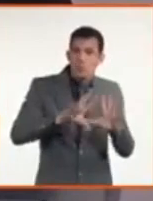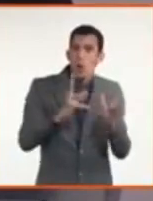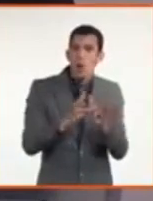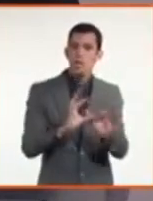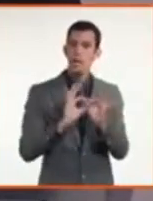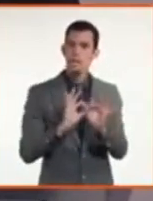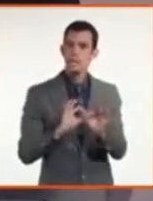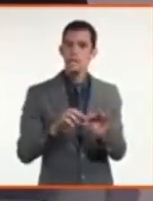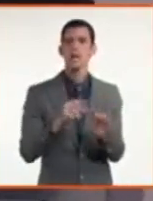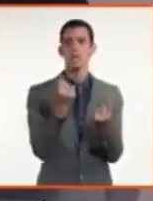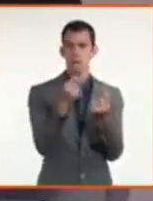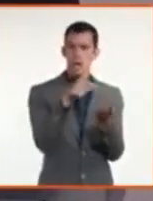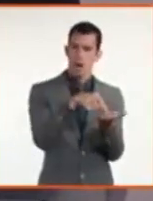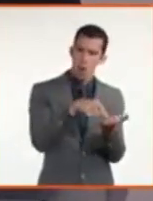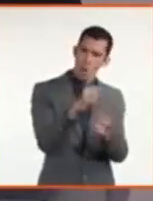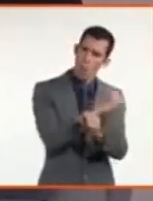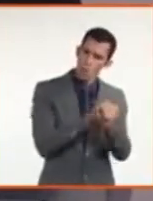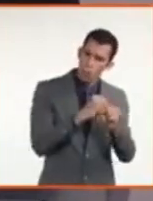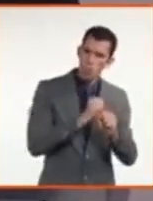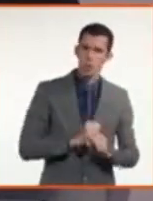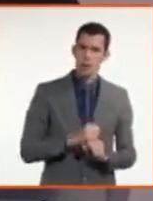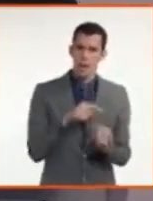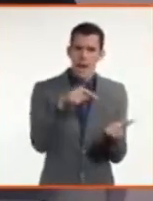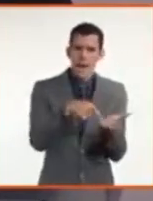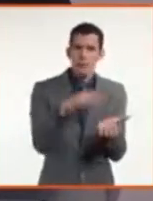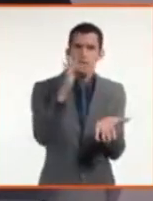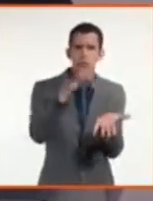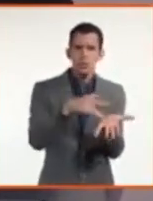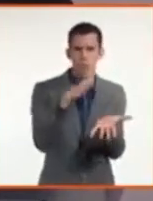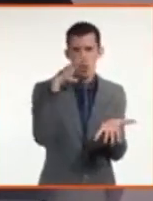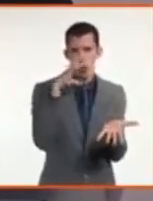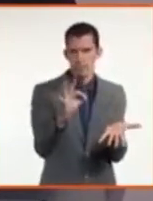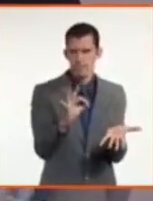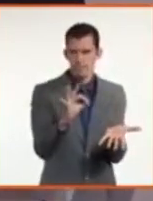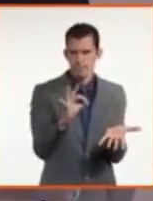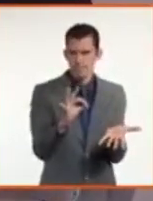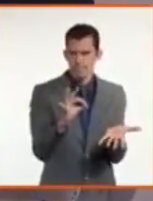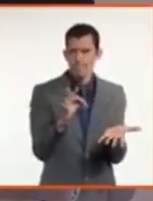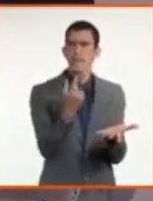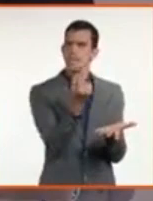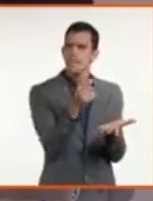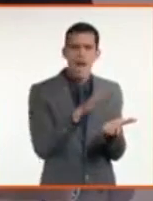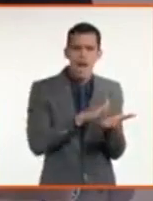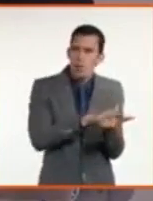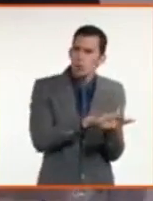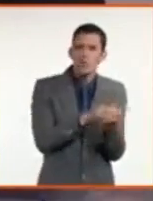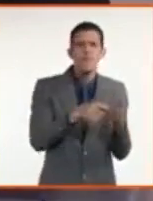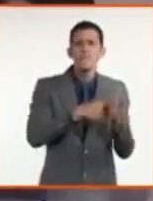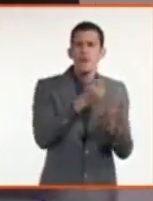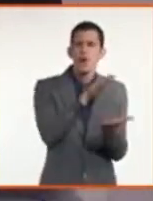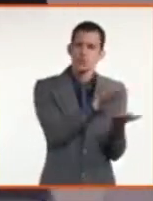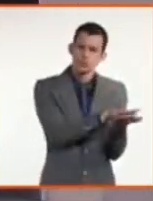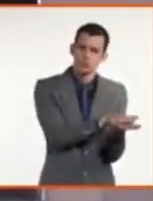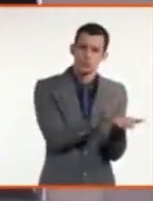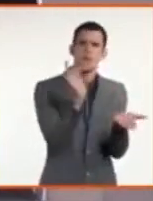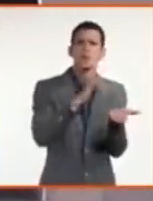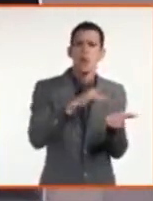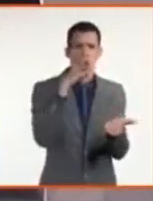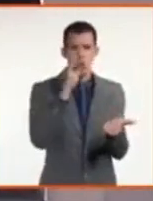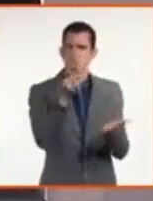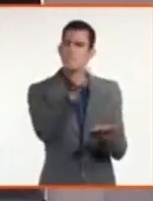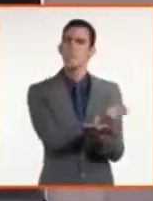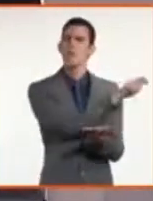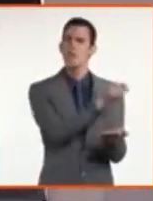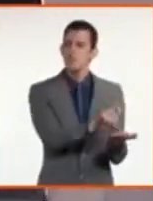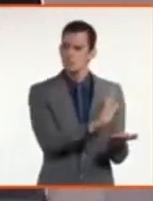cambiario para incrementar la oferta no sólo tenemos que manejar esta situación con realismo porque esto no solo economía mercado bien en mercado cambiar están